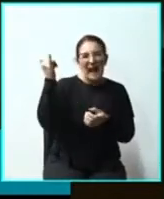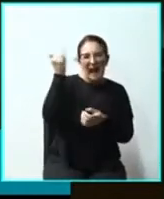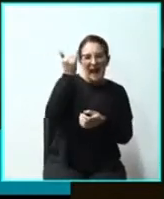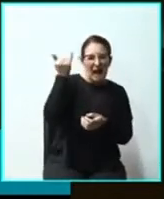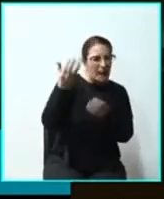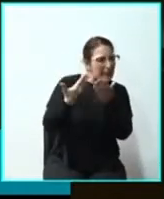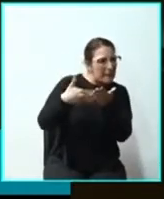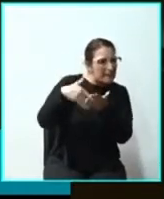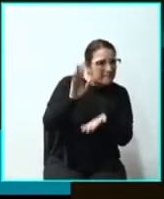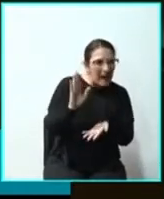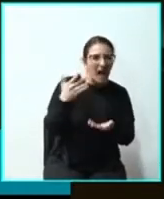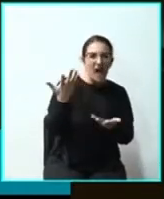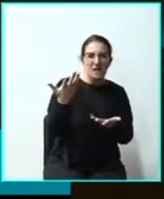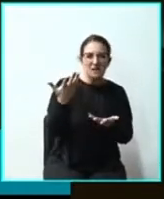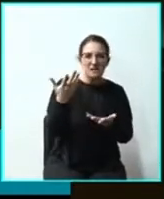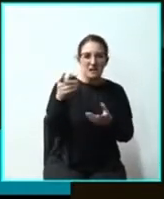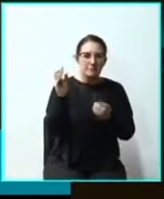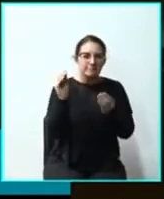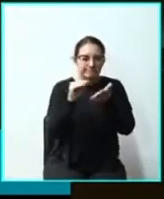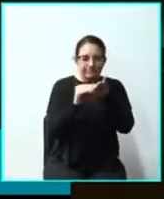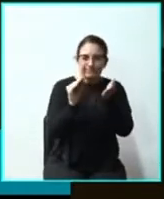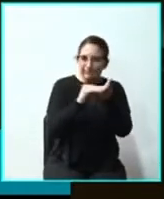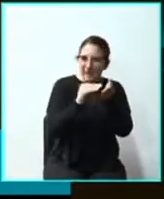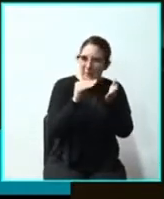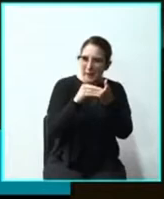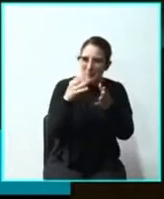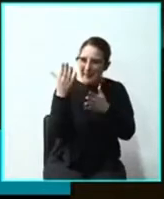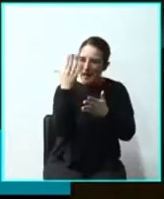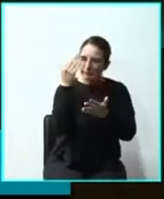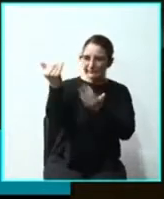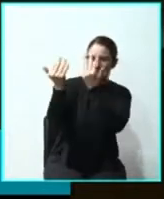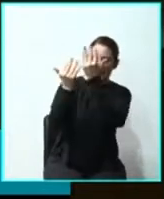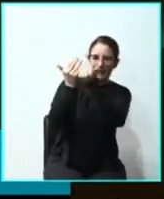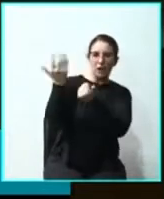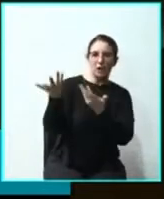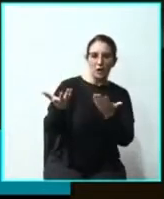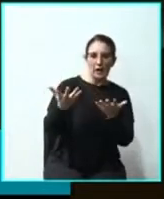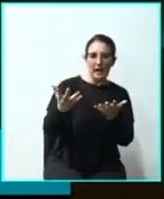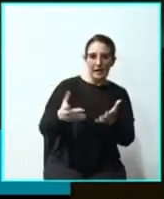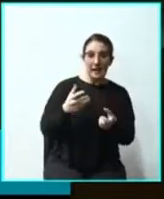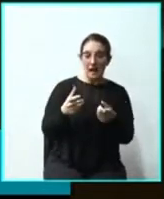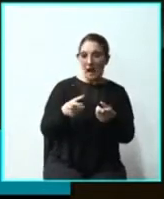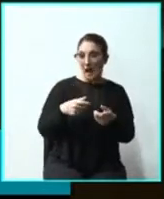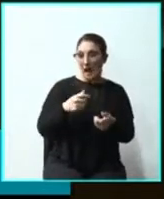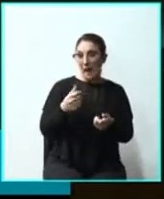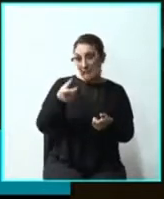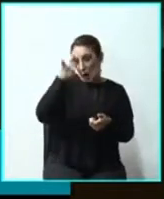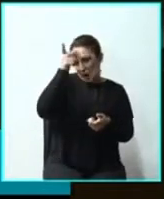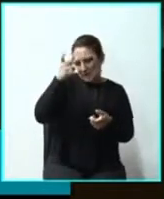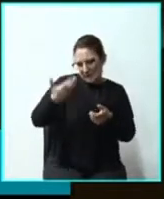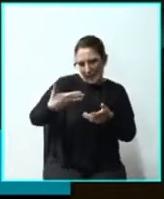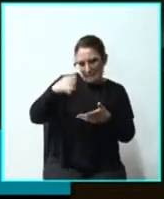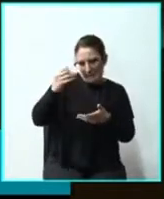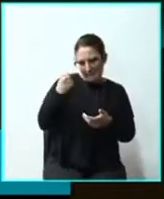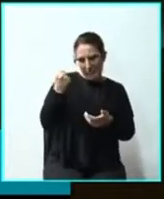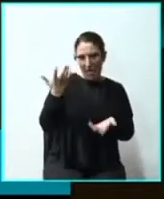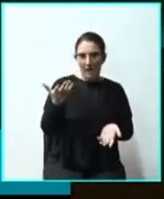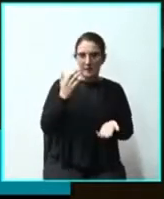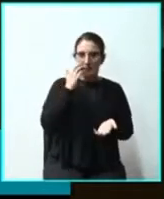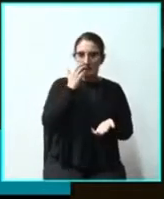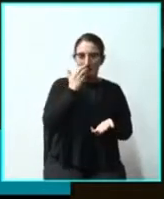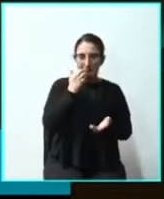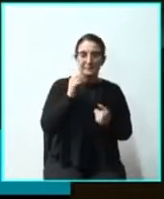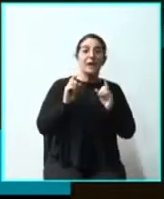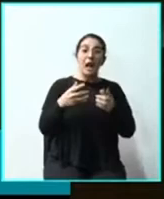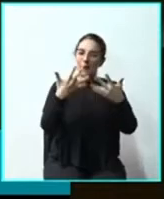para ejercer reconocimientos y fortalecer a las fuerzas represivas. Este proyecto, elaborado por el kirchnerismo y